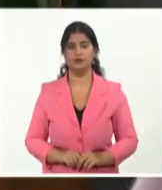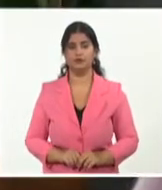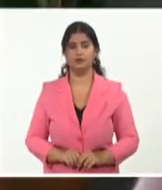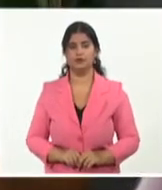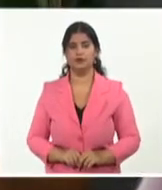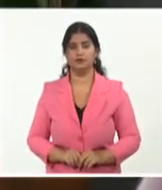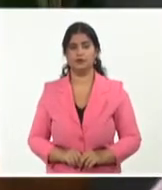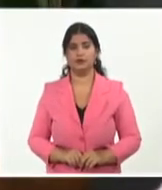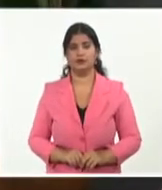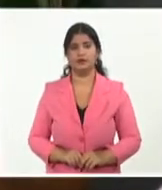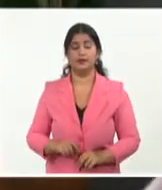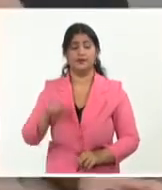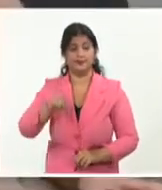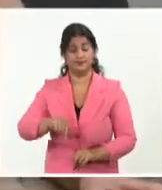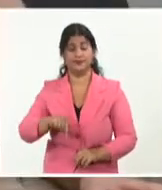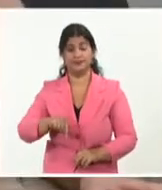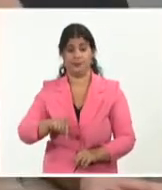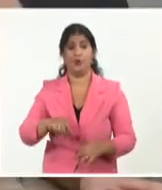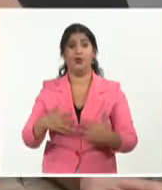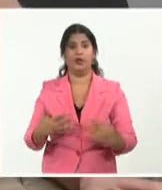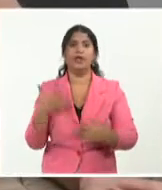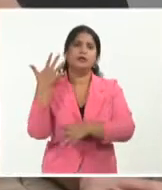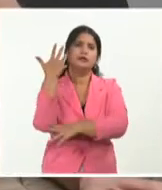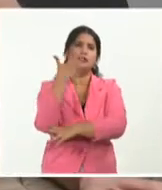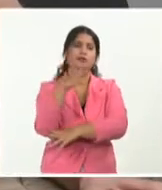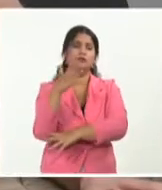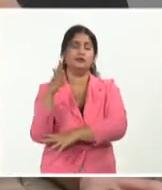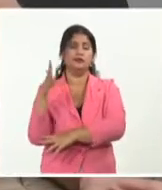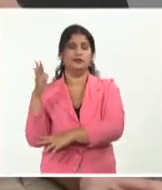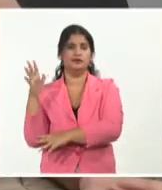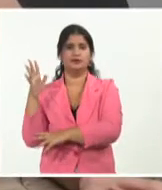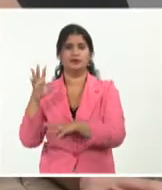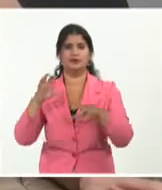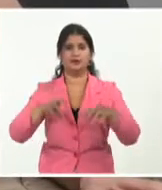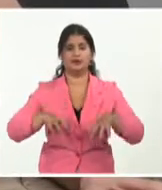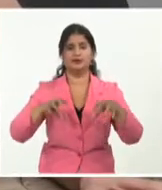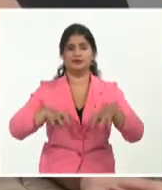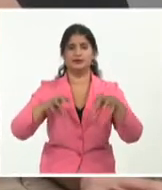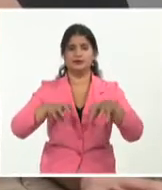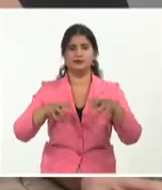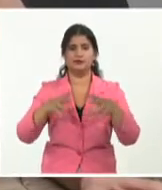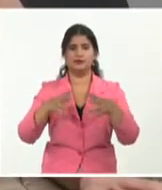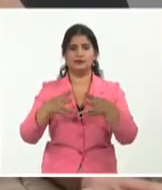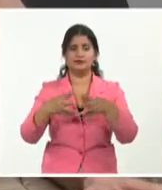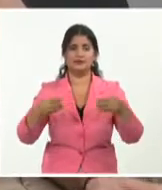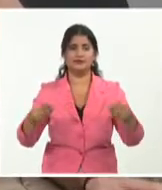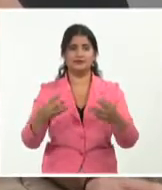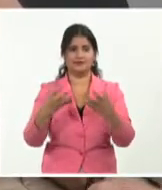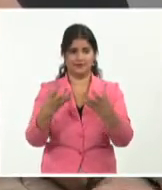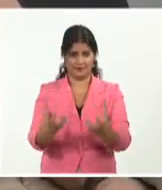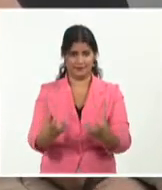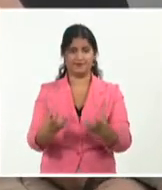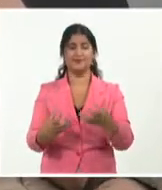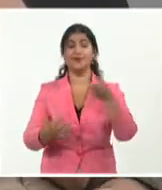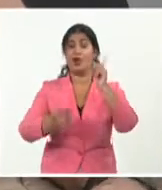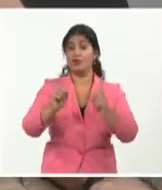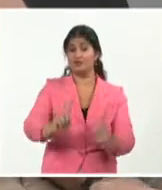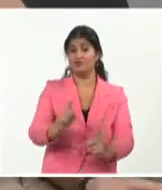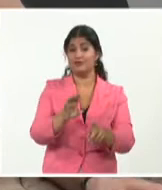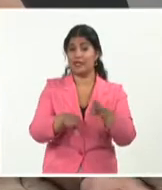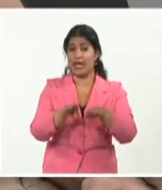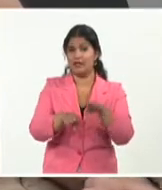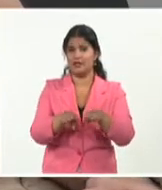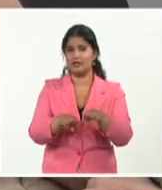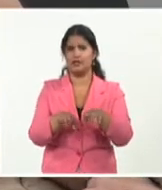requiere una transformación de la matriz energética de Cuba hacia las energías renovables, hacia más eficiencia energética, bueno, eso va a representar también